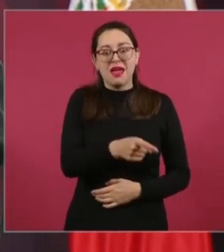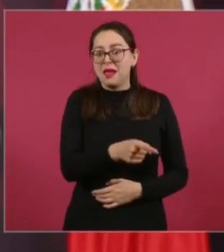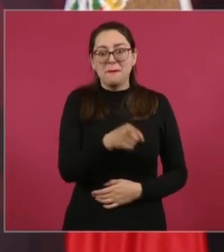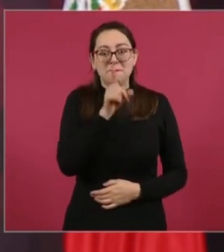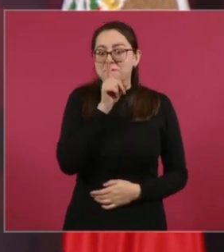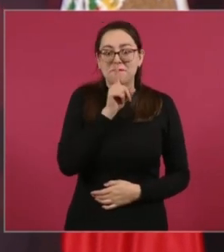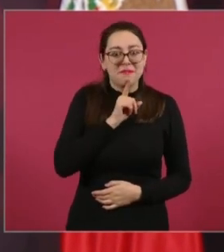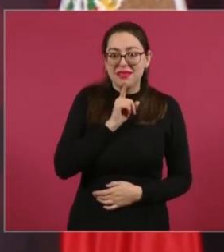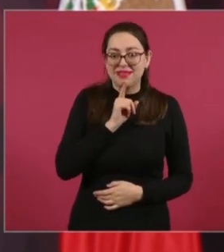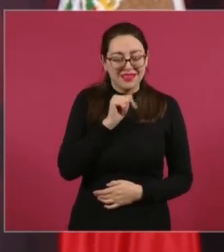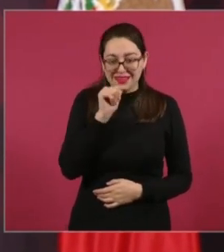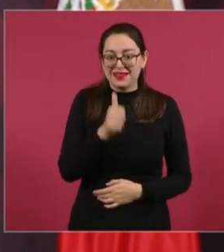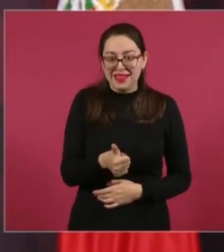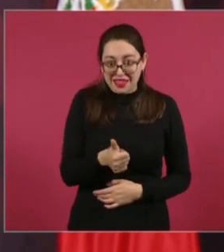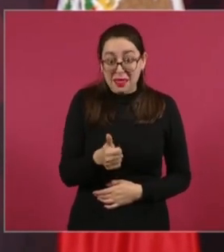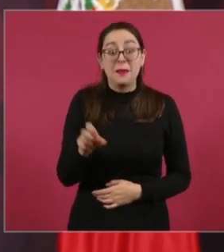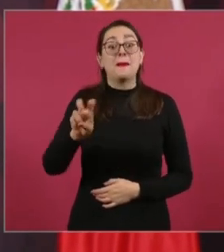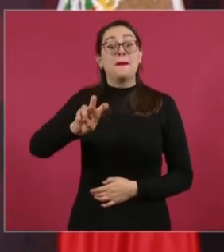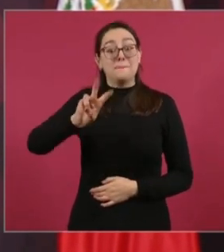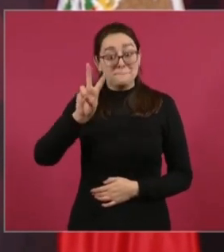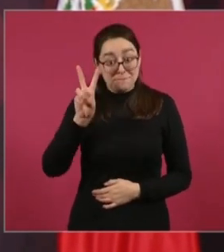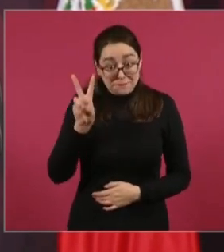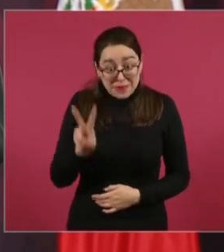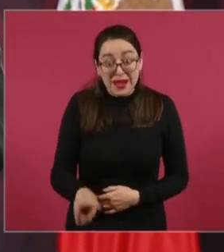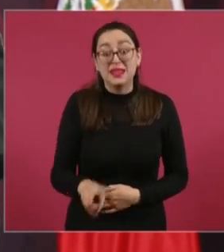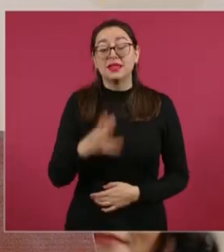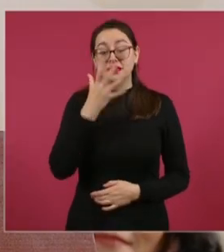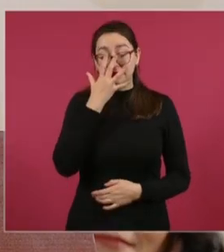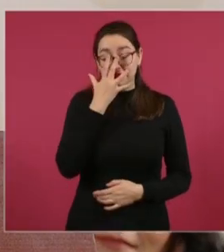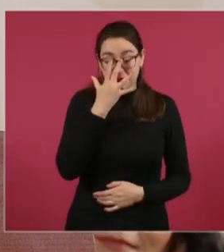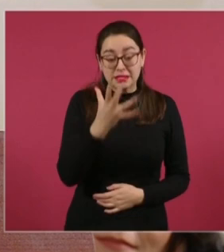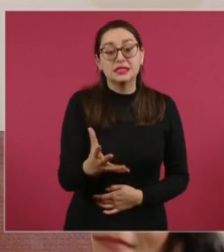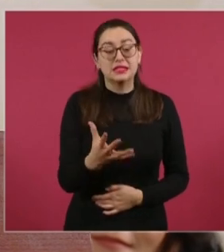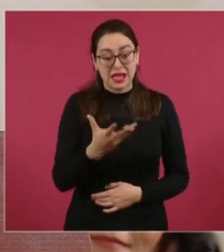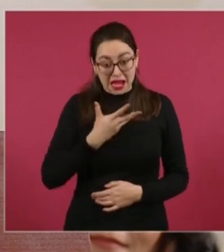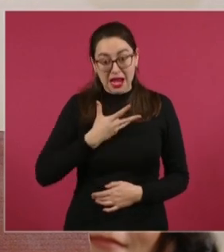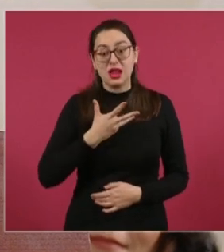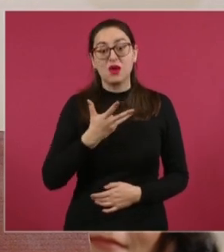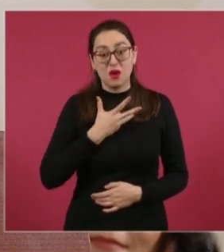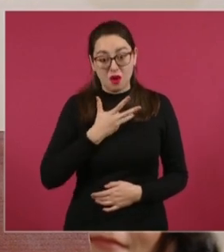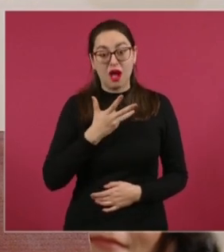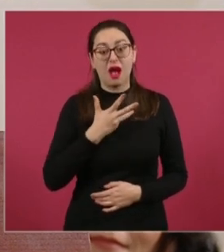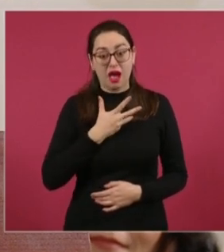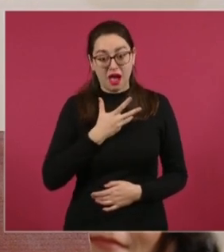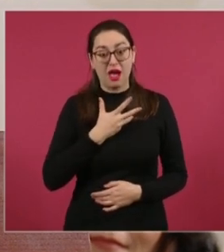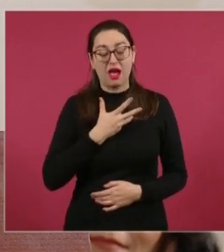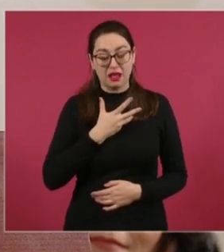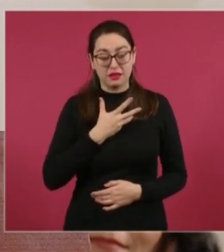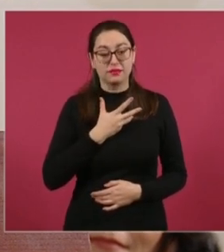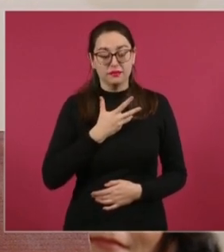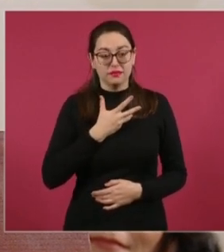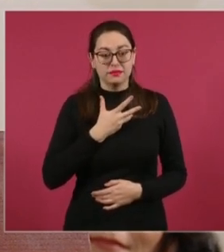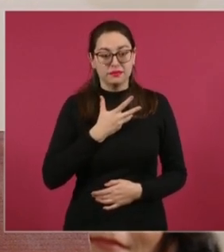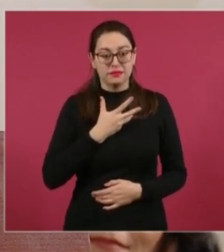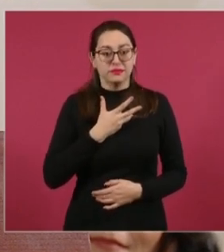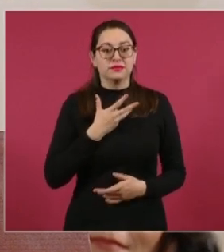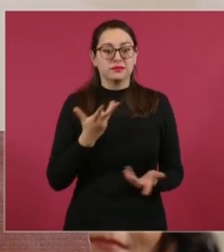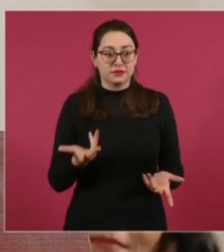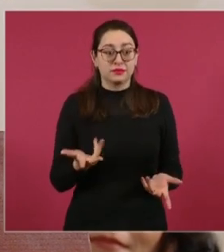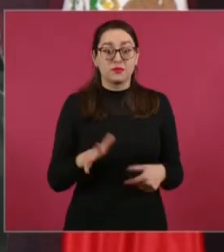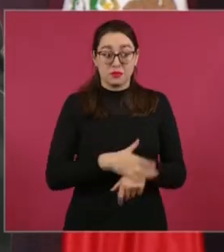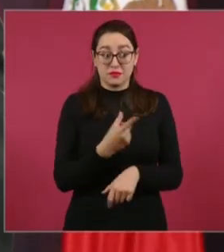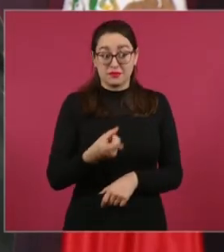pero lo que él estaba planteando, sí a los que representa les